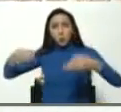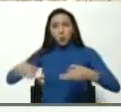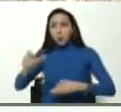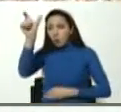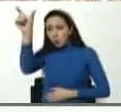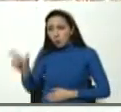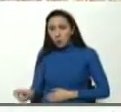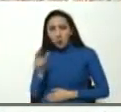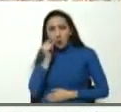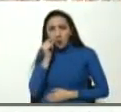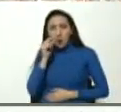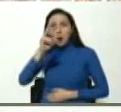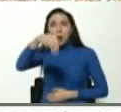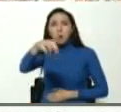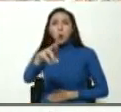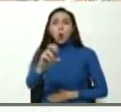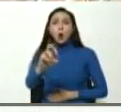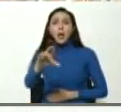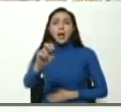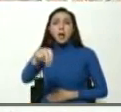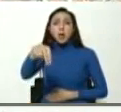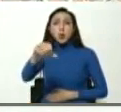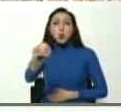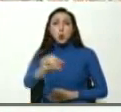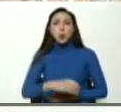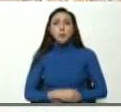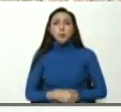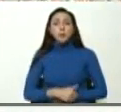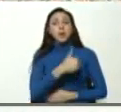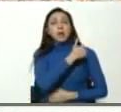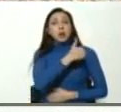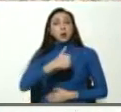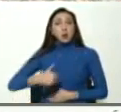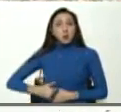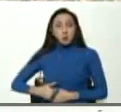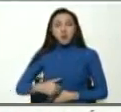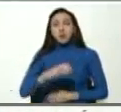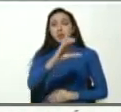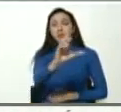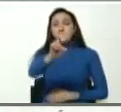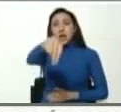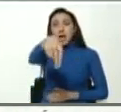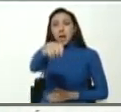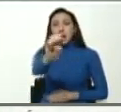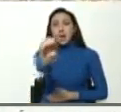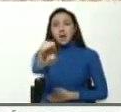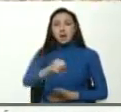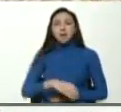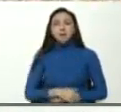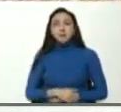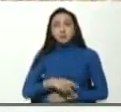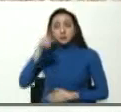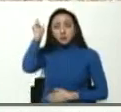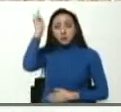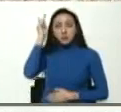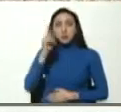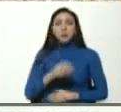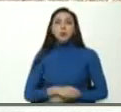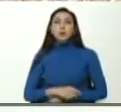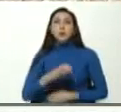michael moreno presidente del consejo nacional electoral profesor pedro